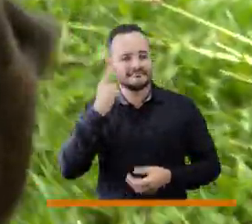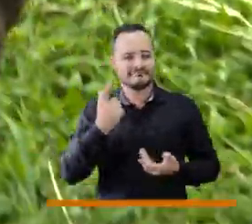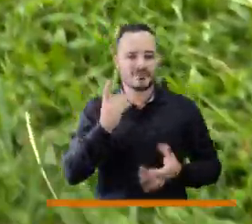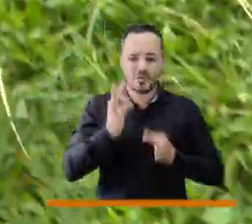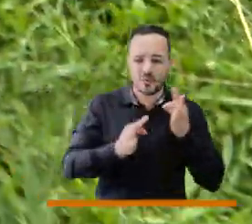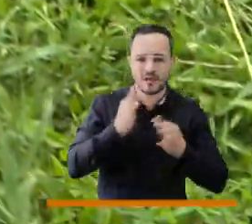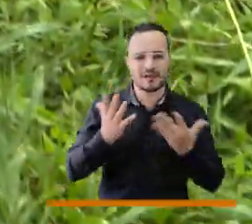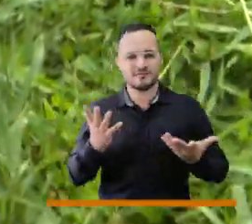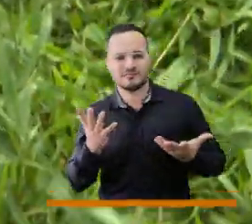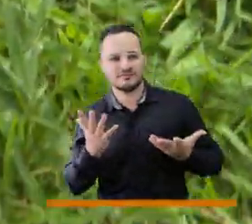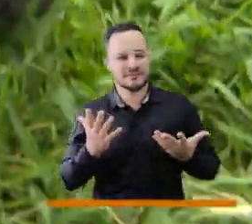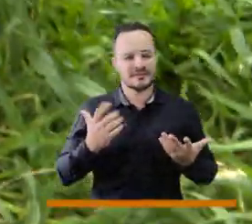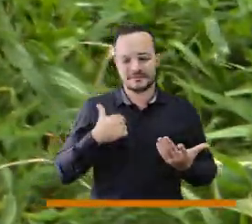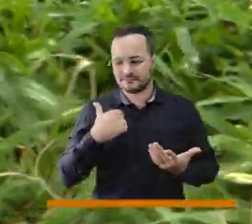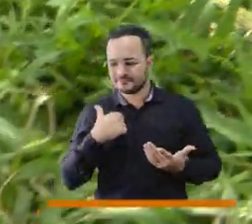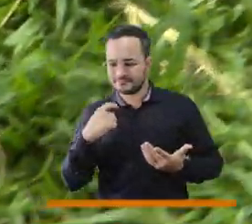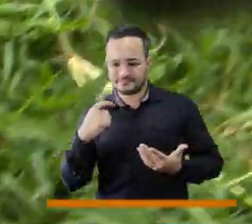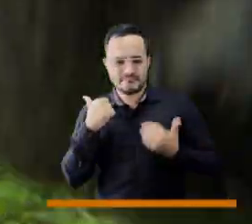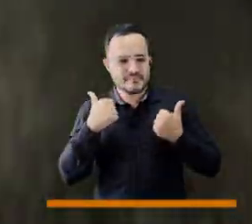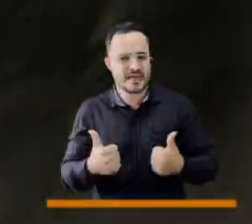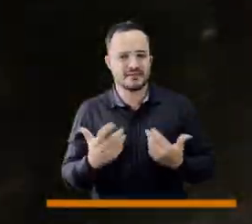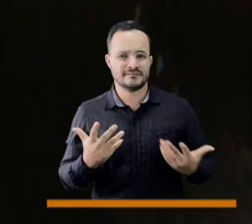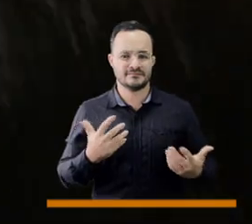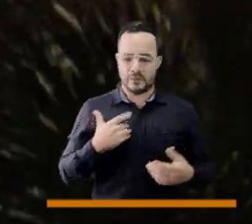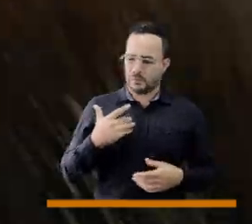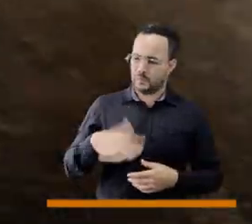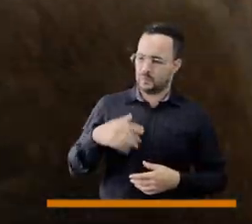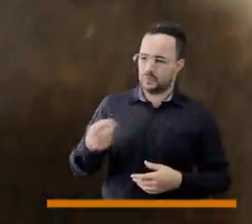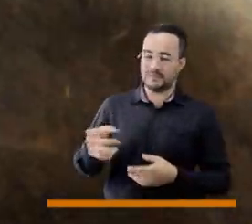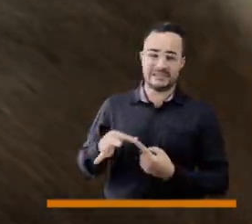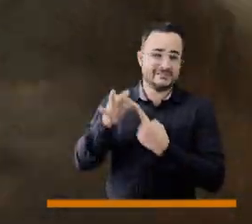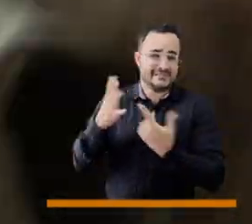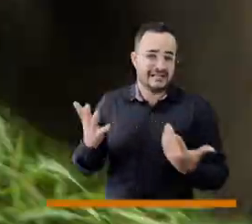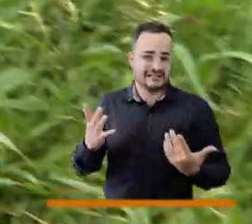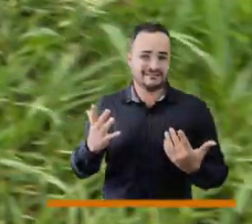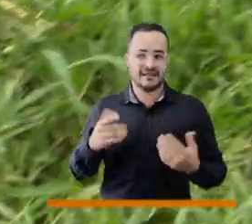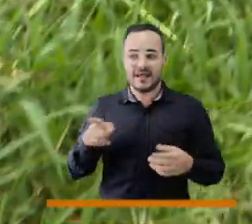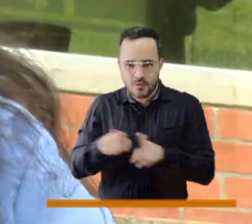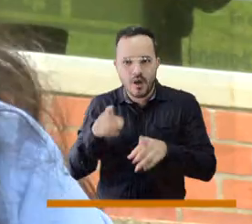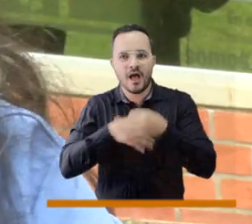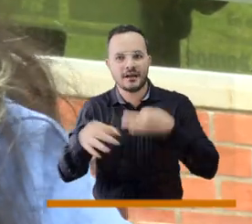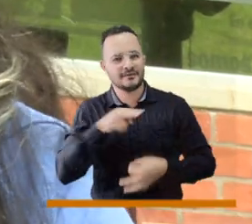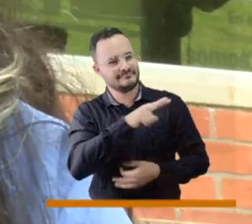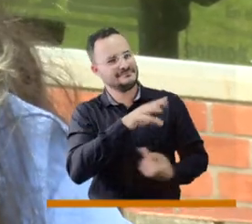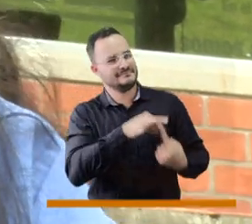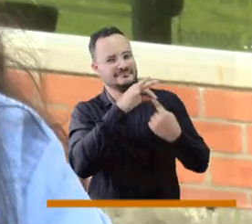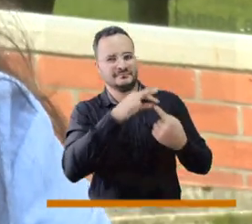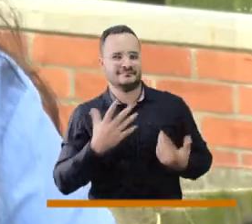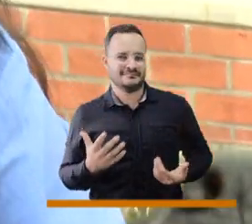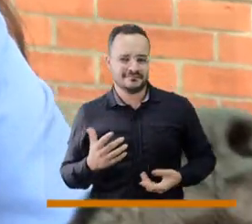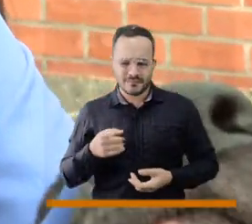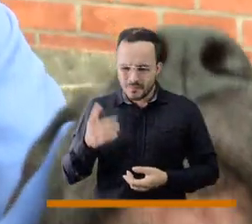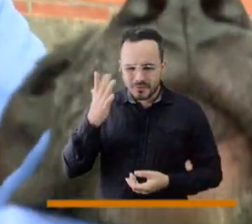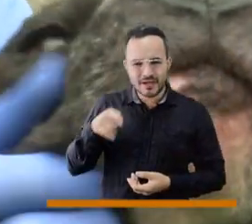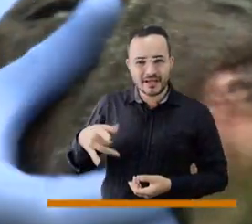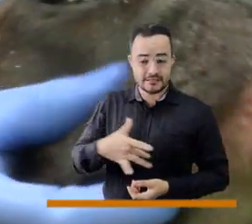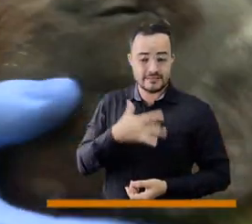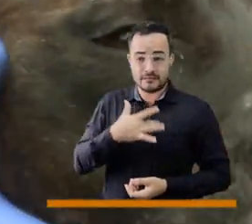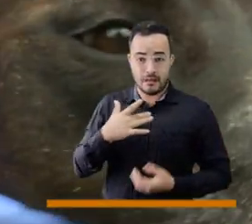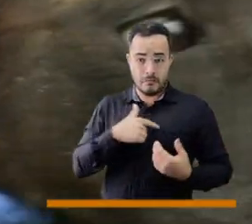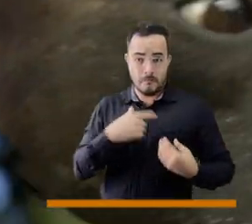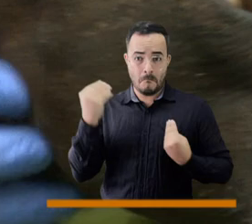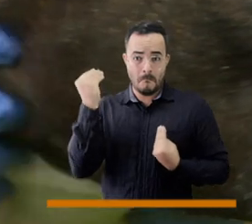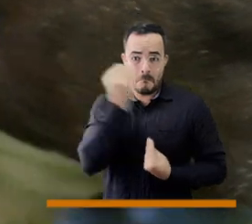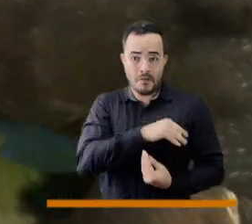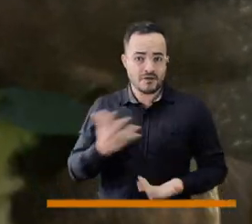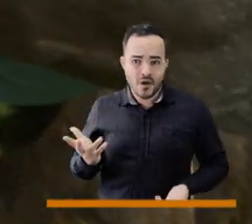cuidado, de nuestro bienestar, son nuestra compañía y para ellos nosotros somos todo y ellos para nosotros también lo son. ¿Qué hacen con ellos que